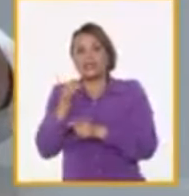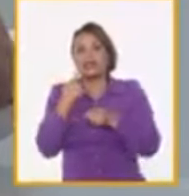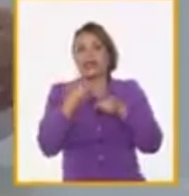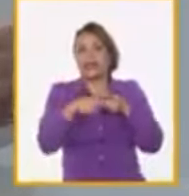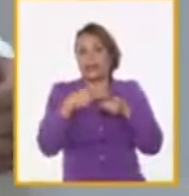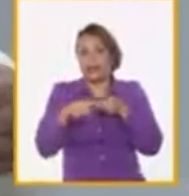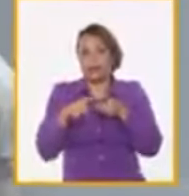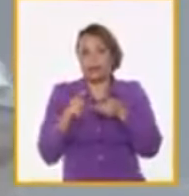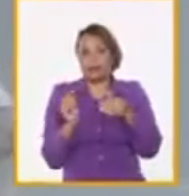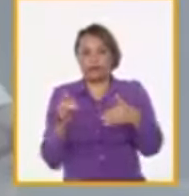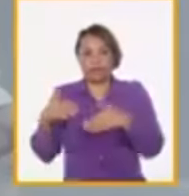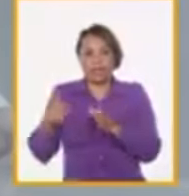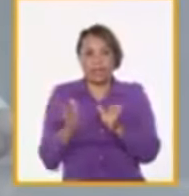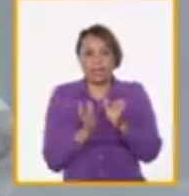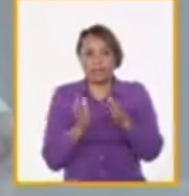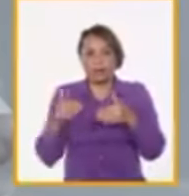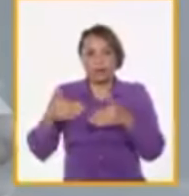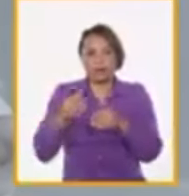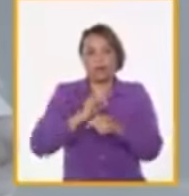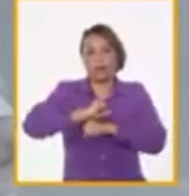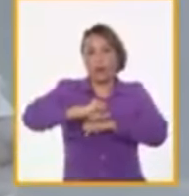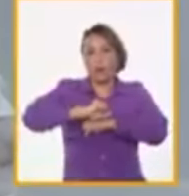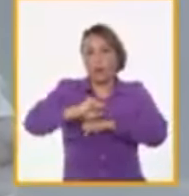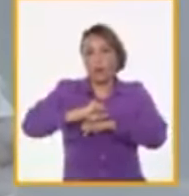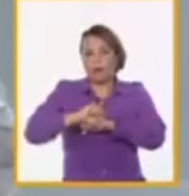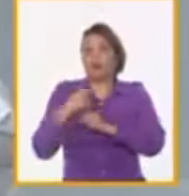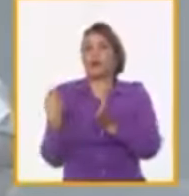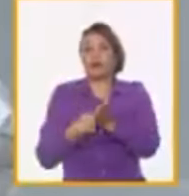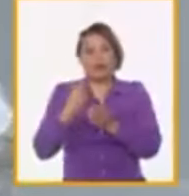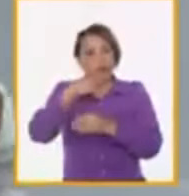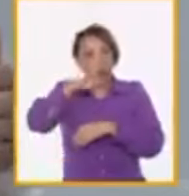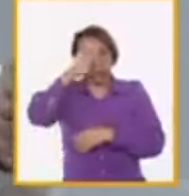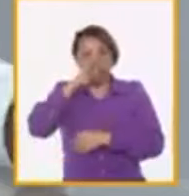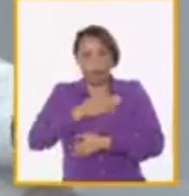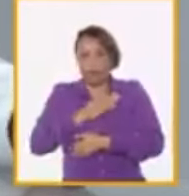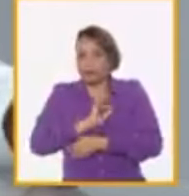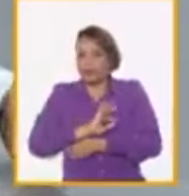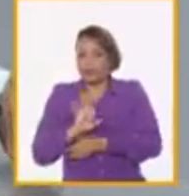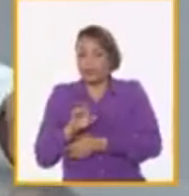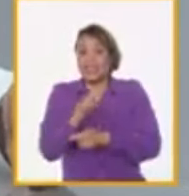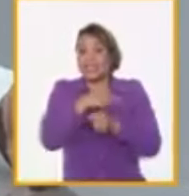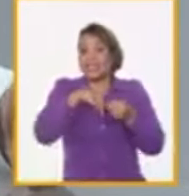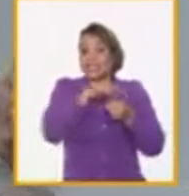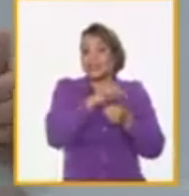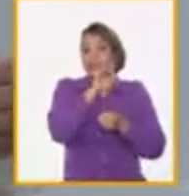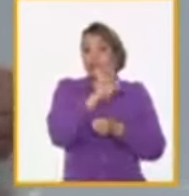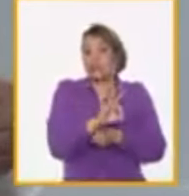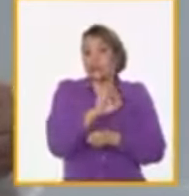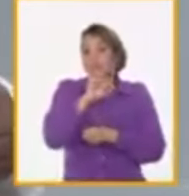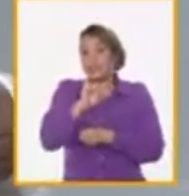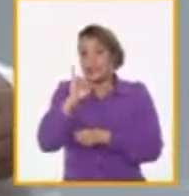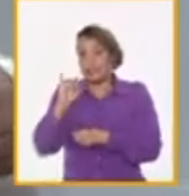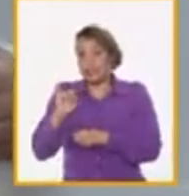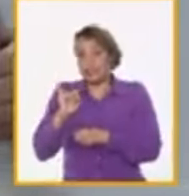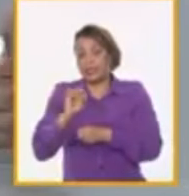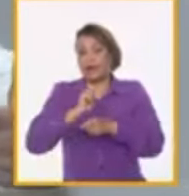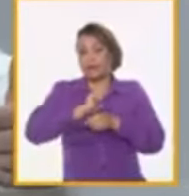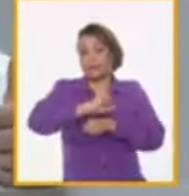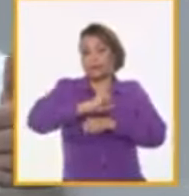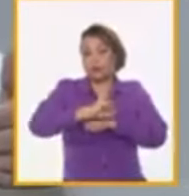financiado por el financiamiento central del país. De esas 866, ya